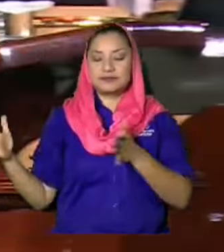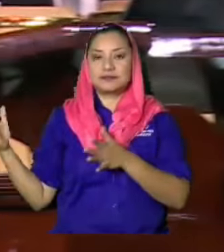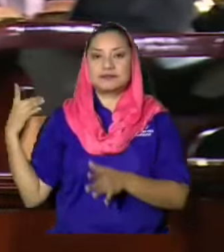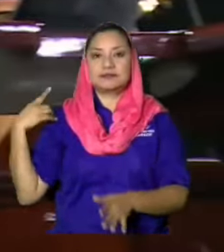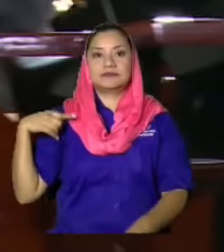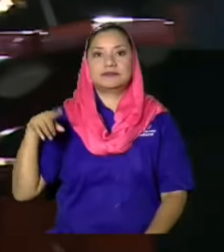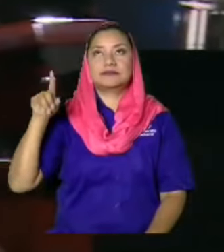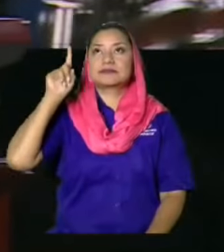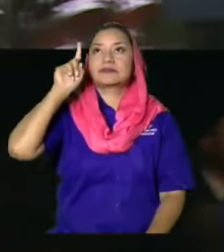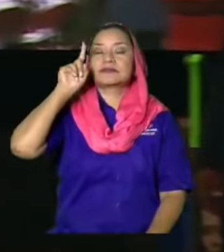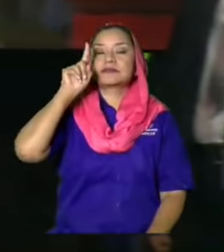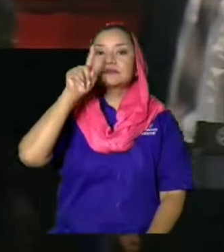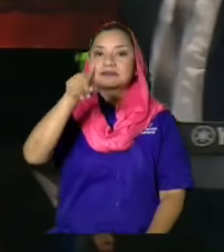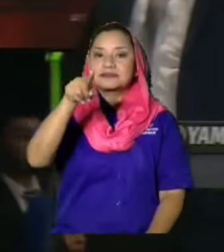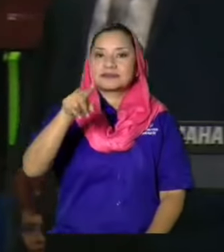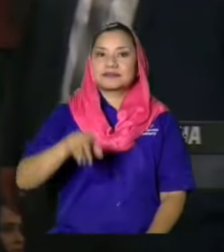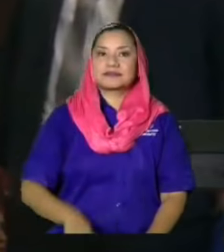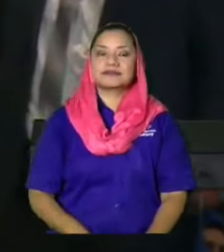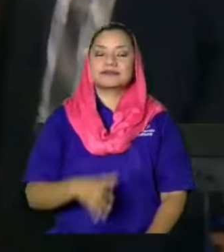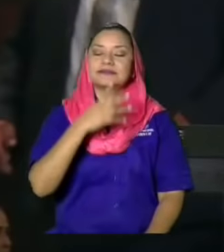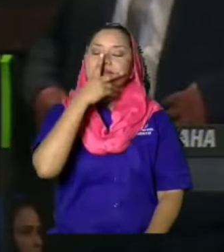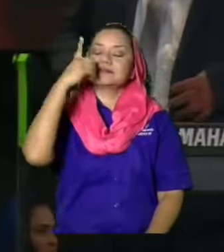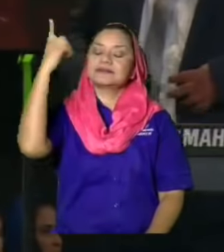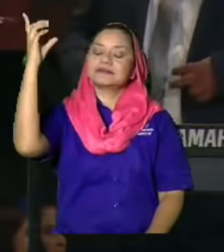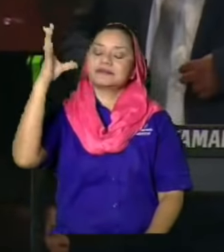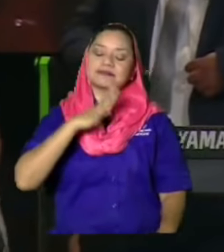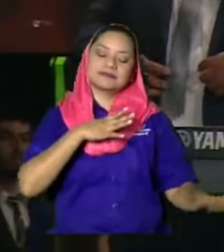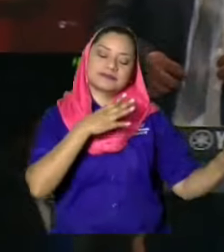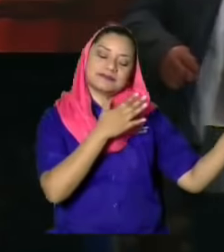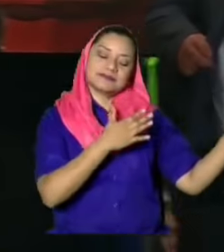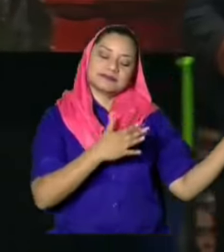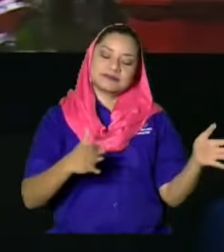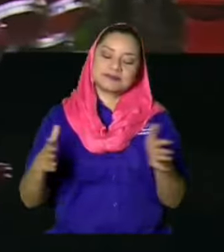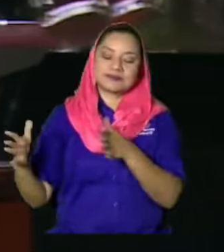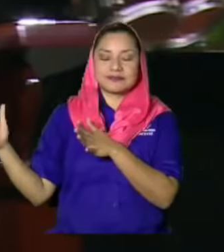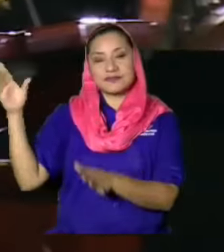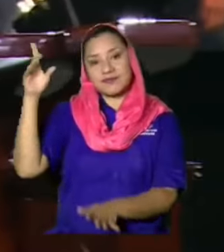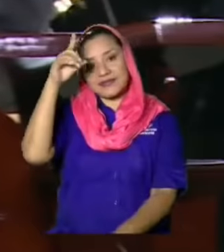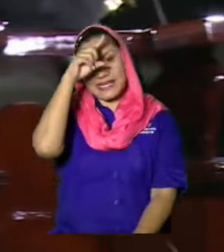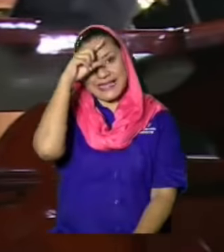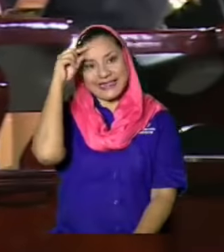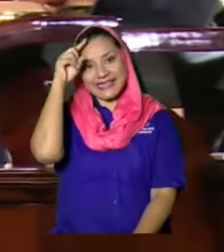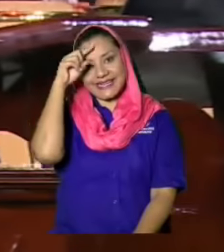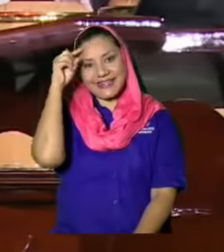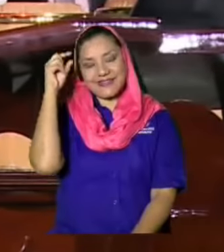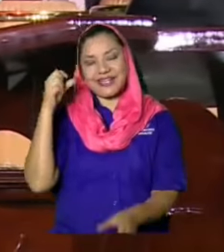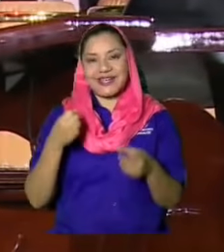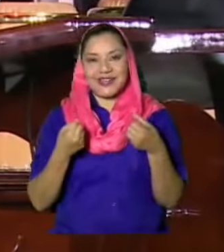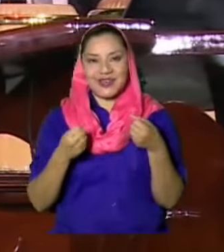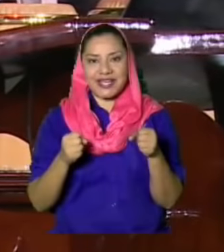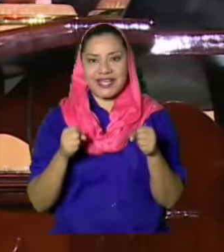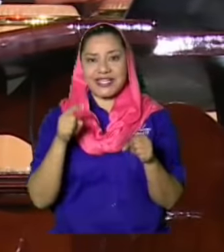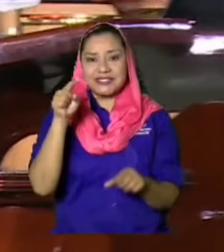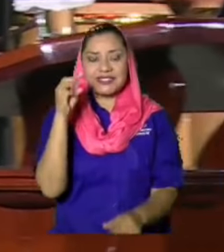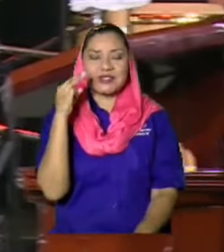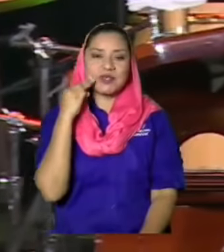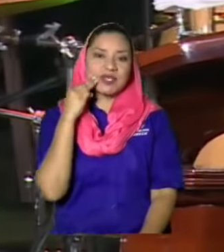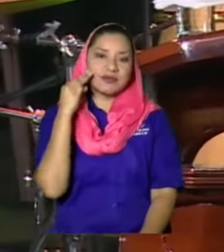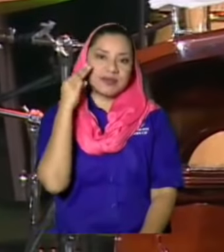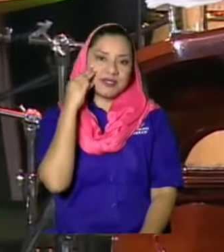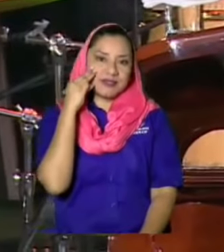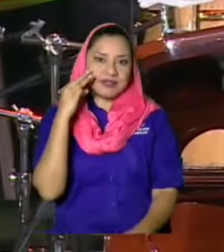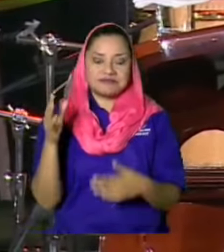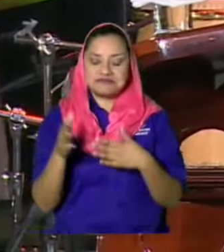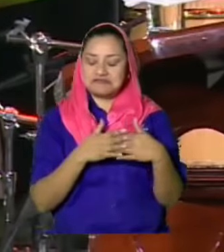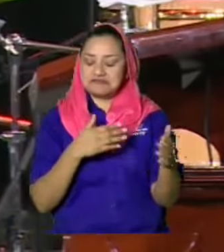Señor tiene un plan para ti. El Señor, hermano, con el trabajo que está haciendo ahorita, aleluya, estás madurando. Estás